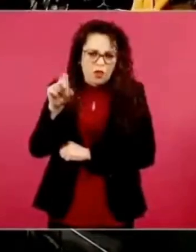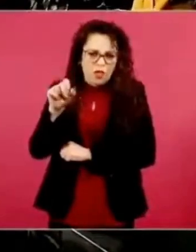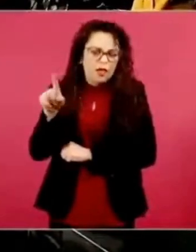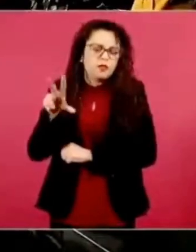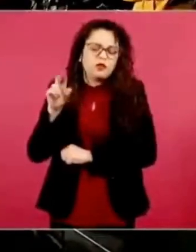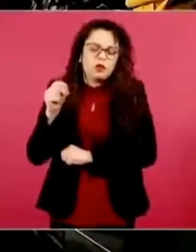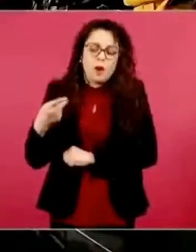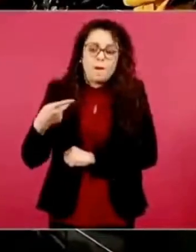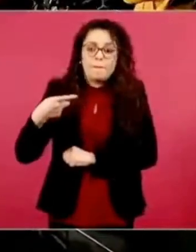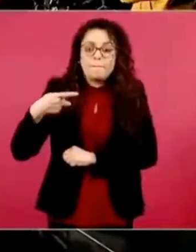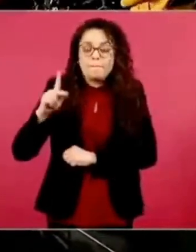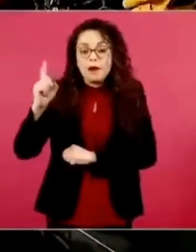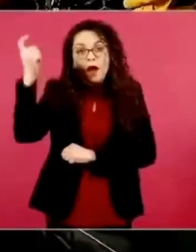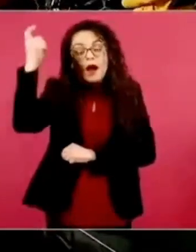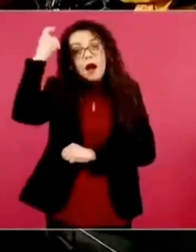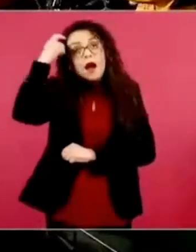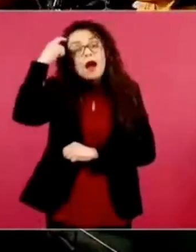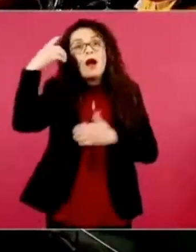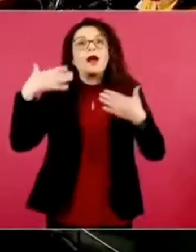ubicarnos,